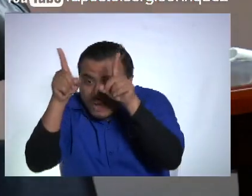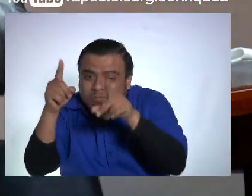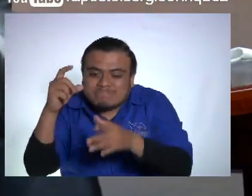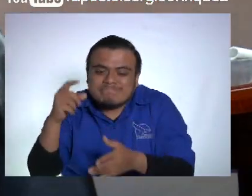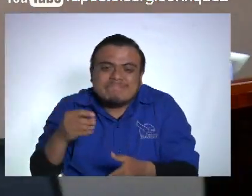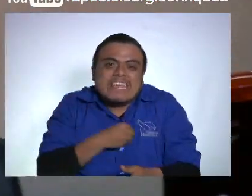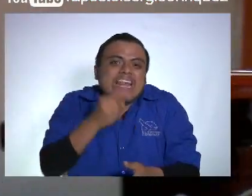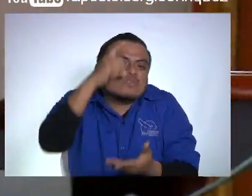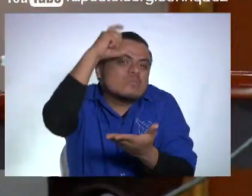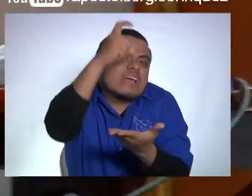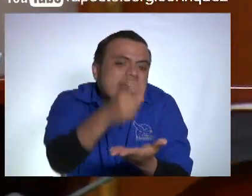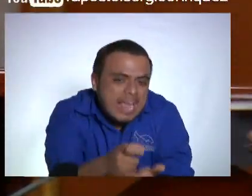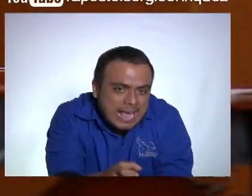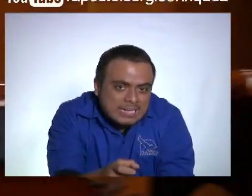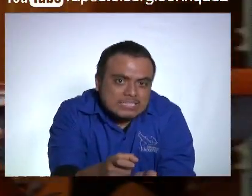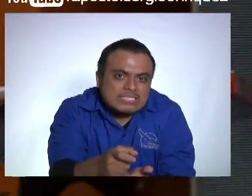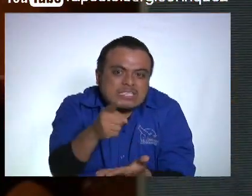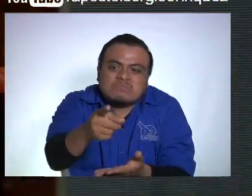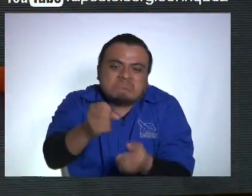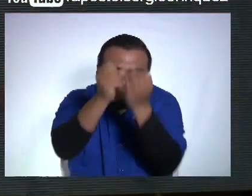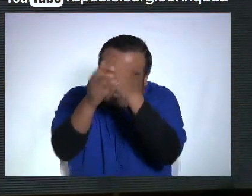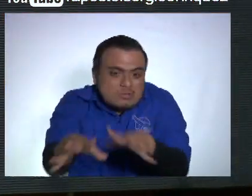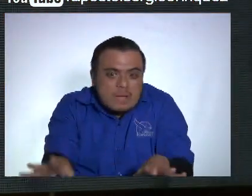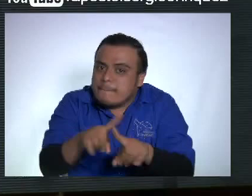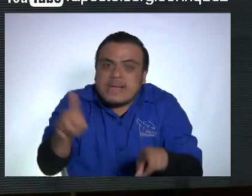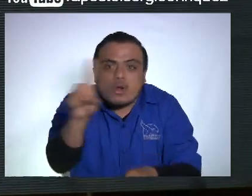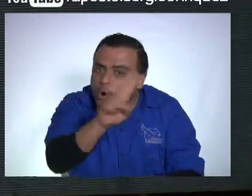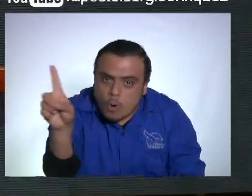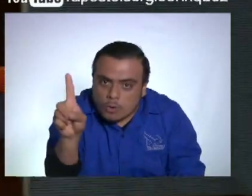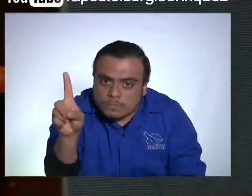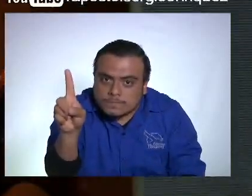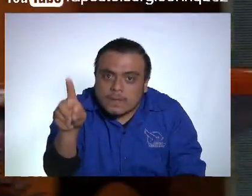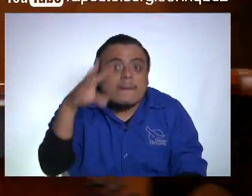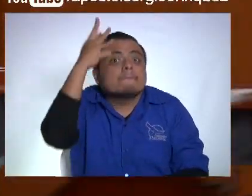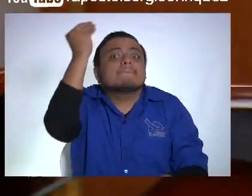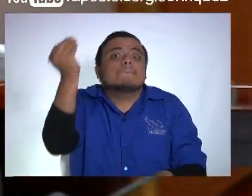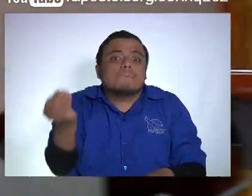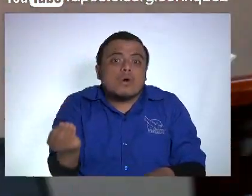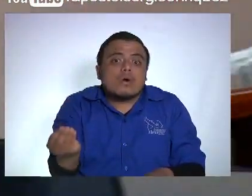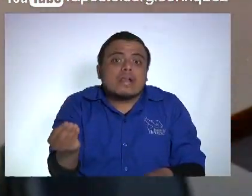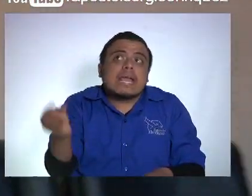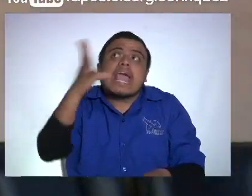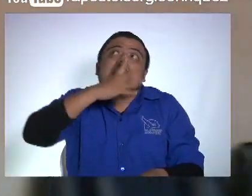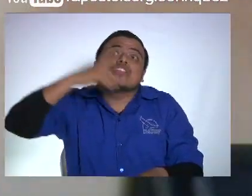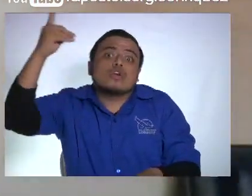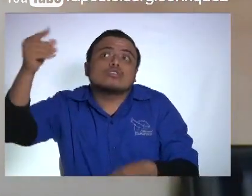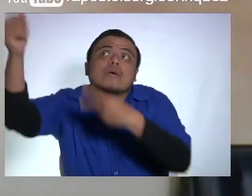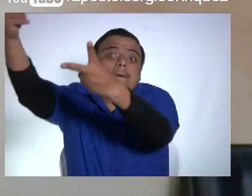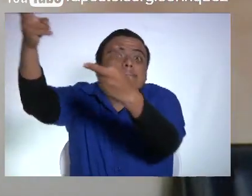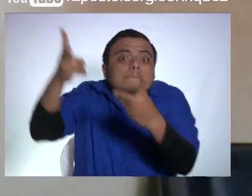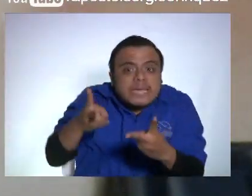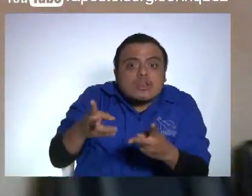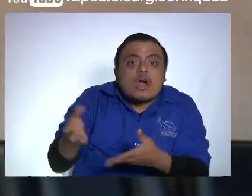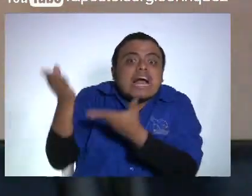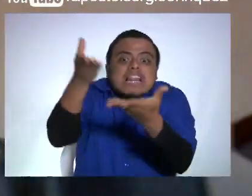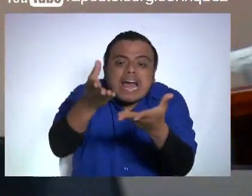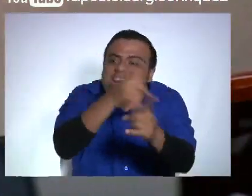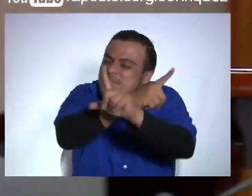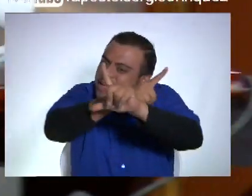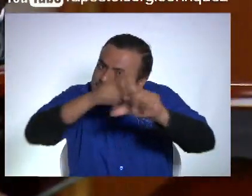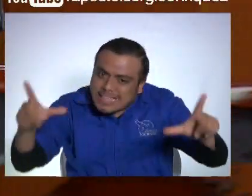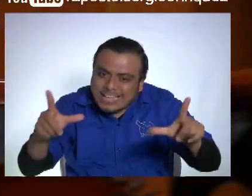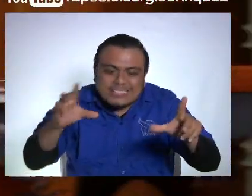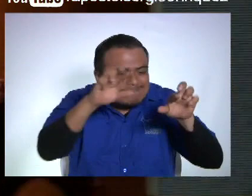que tú estás vas a estar siempre, pero eso no es así, porque Él vino a libertar a los cautivos.